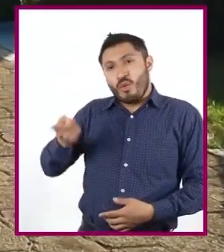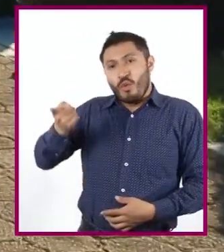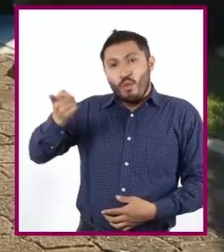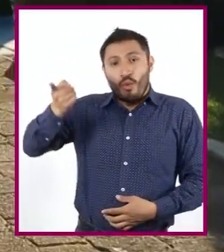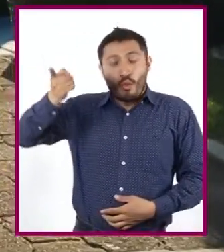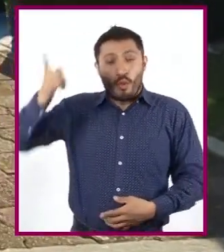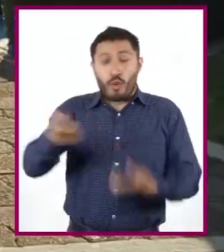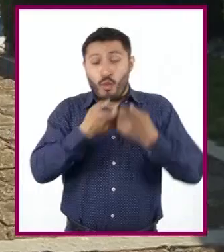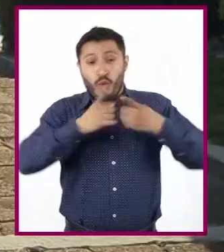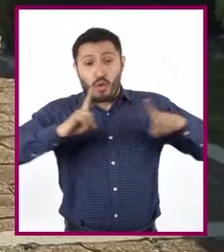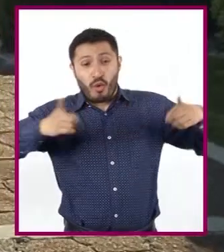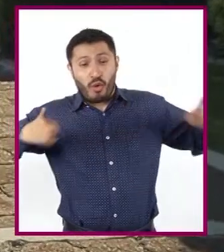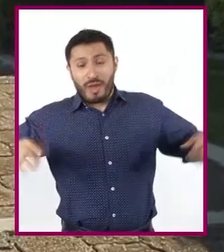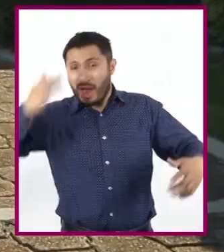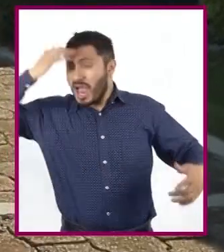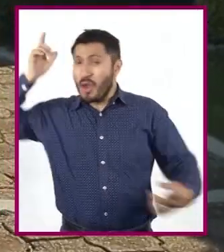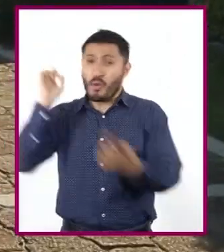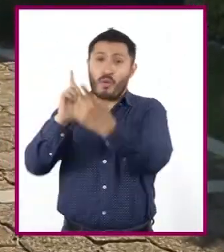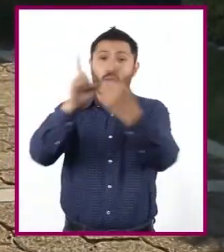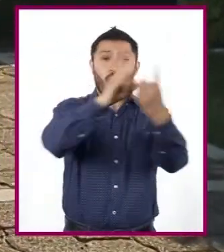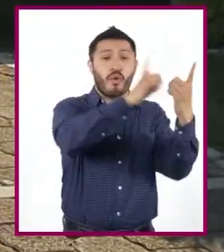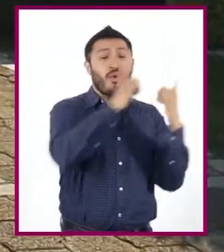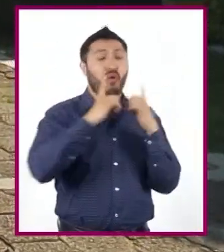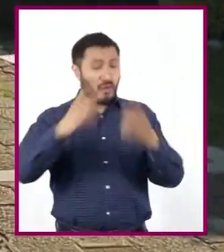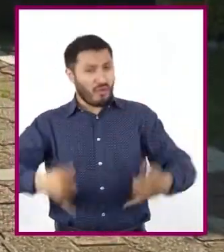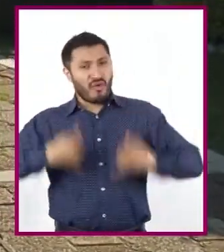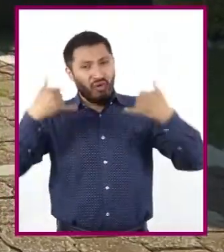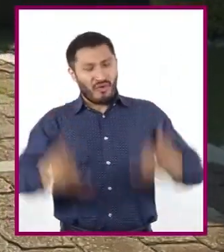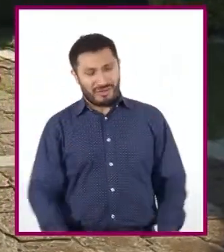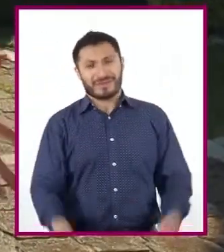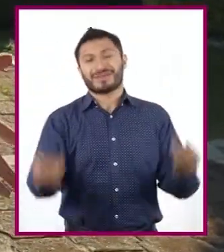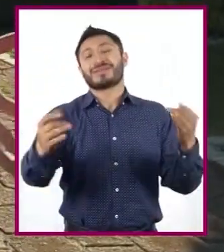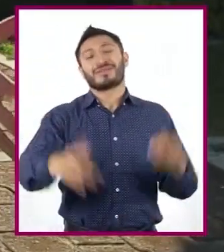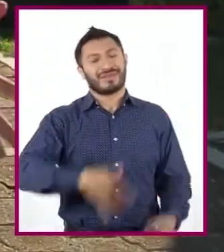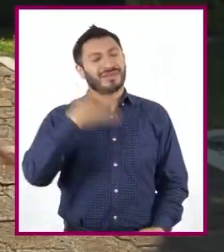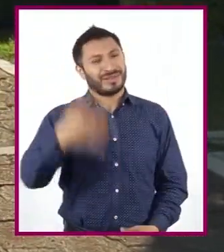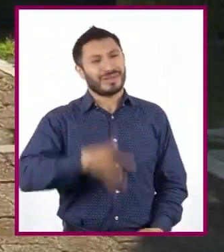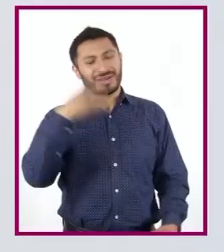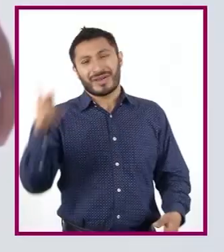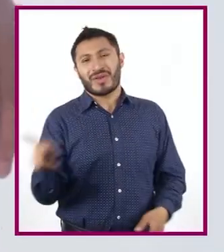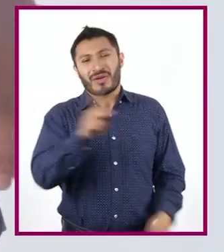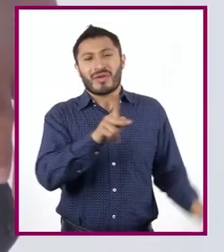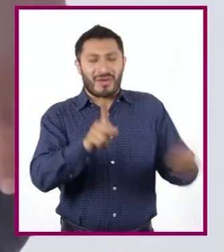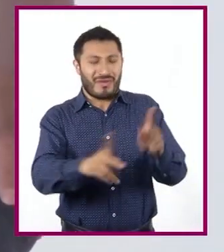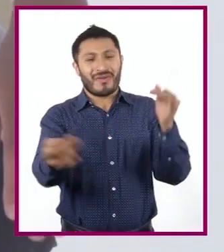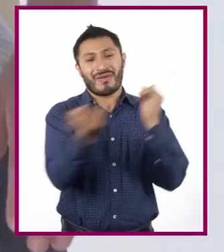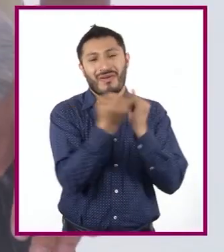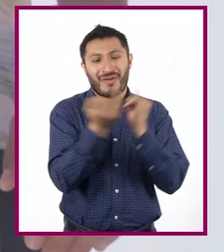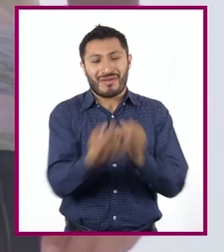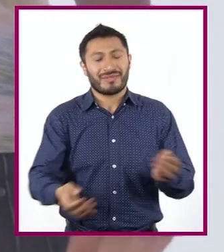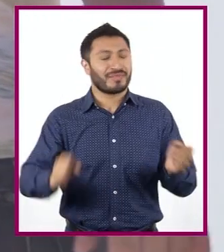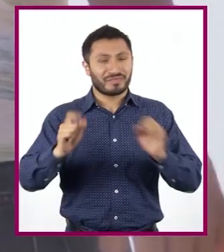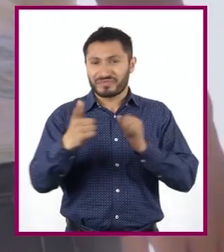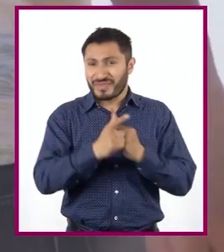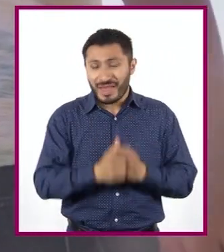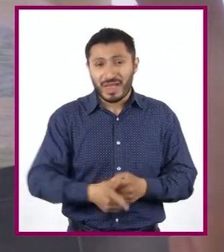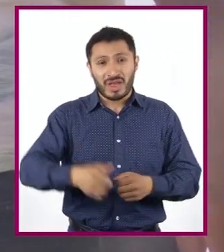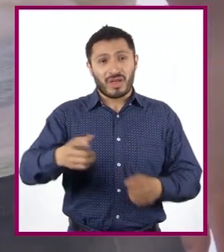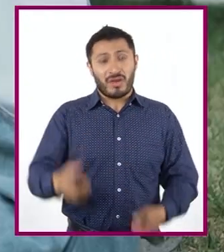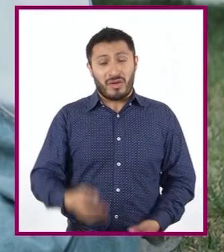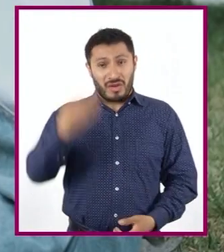También nos acompañarán en nuestro programa dos escritores y voraces lectores. Quédense con nosotros. Esto